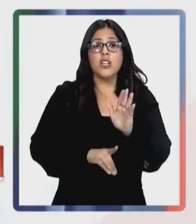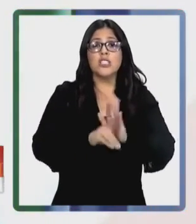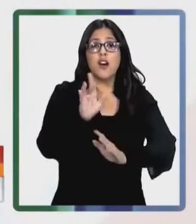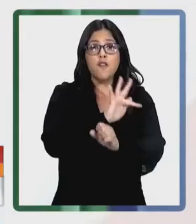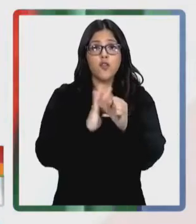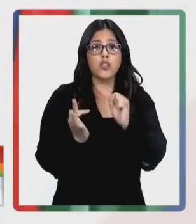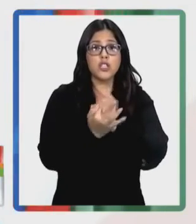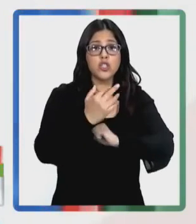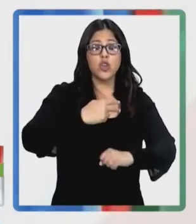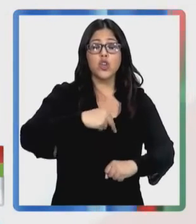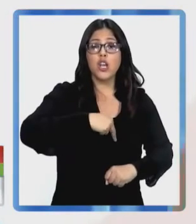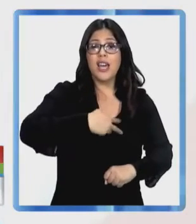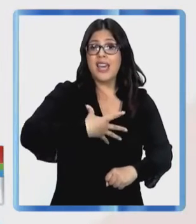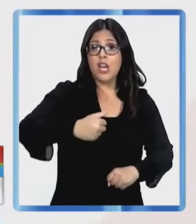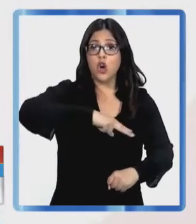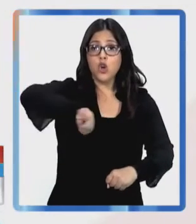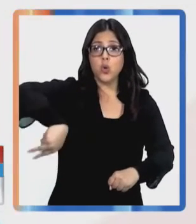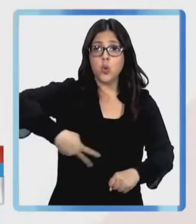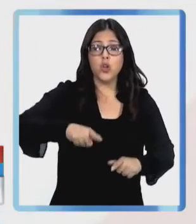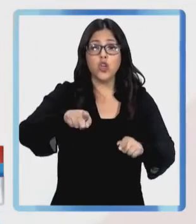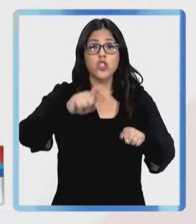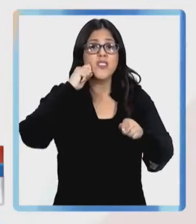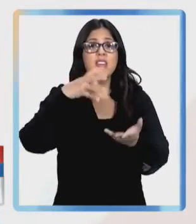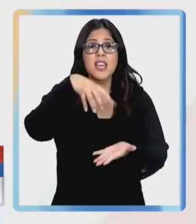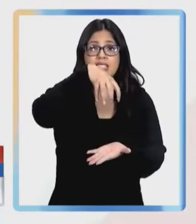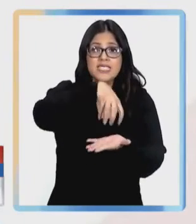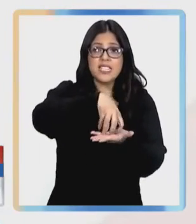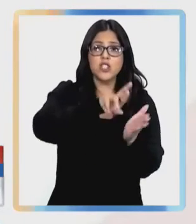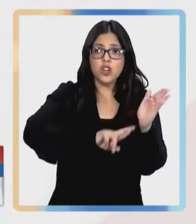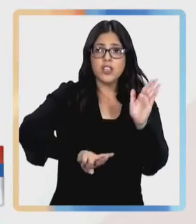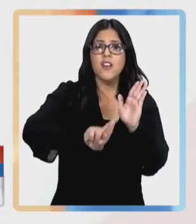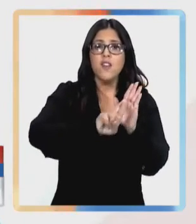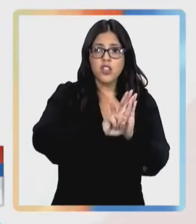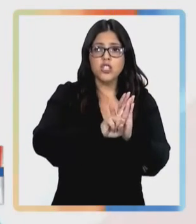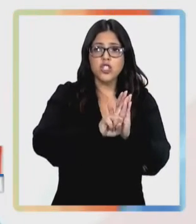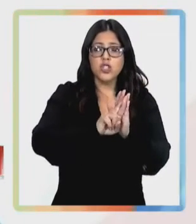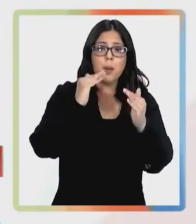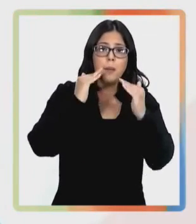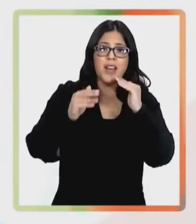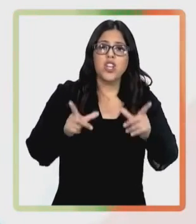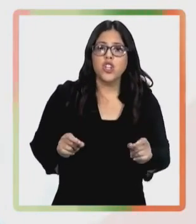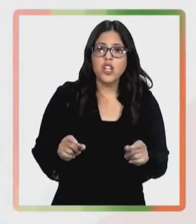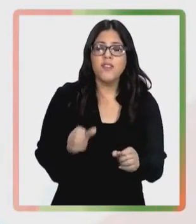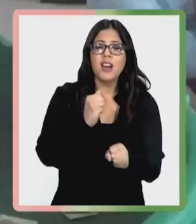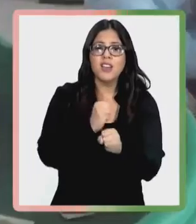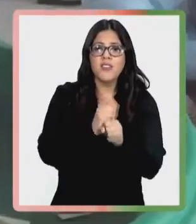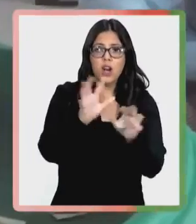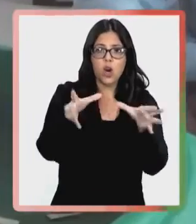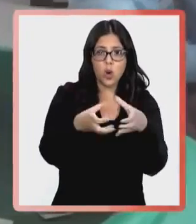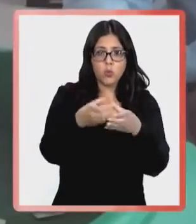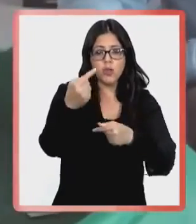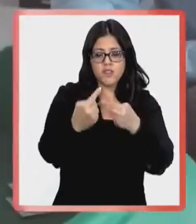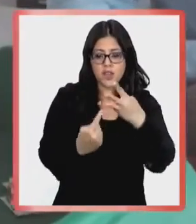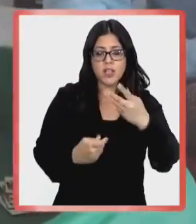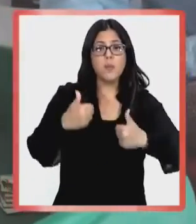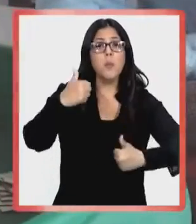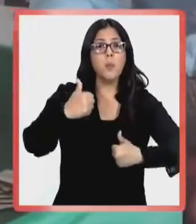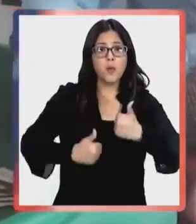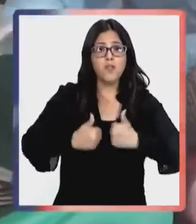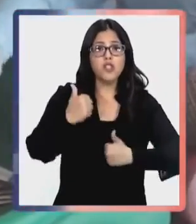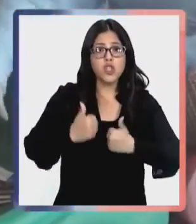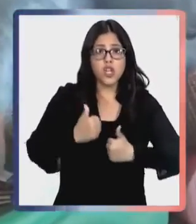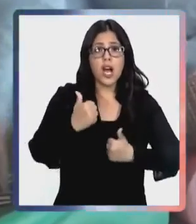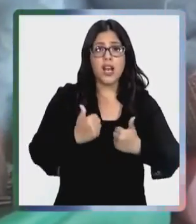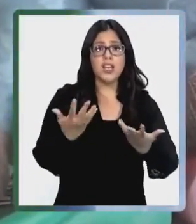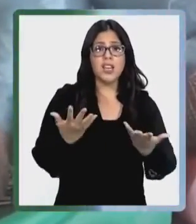Hijos para responder a esas necesidades es un centro de rehabilitación oncológica que trabaja con un equipo multidisciplinario que se compone